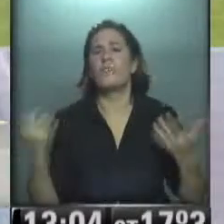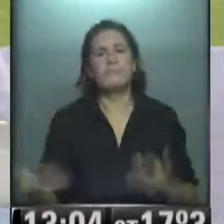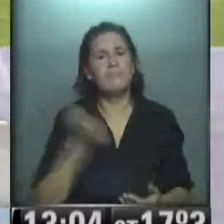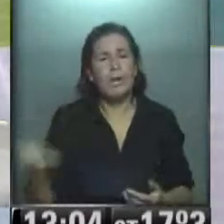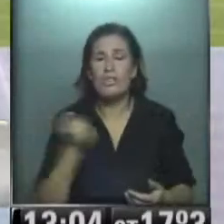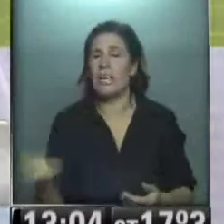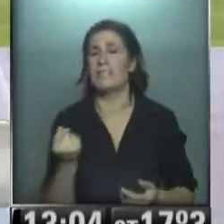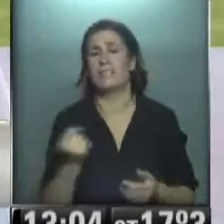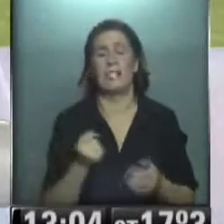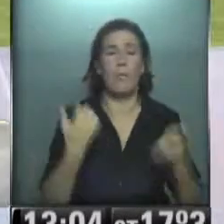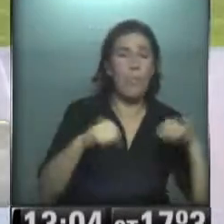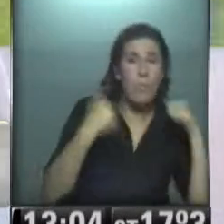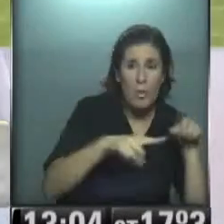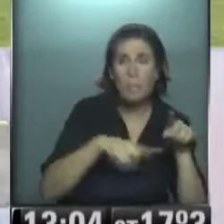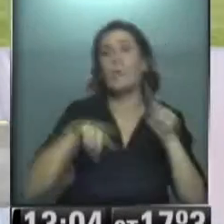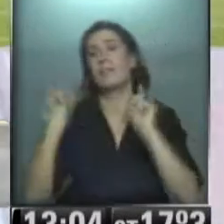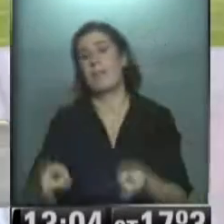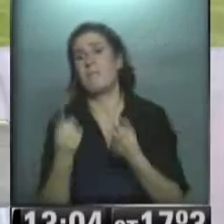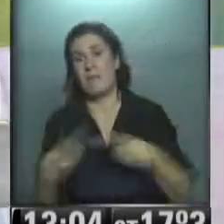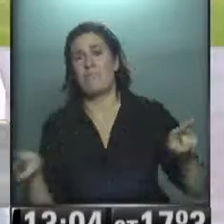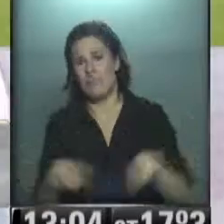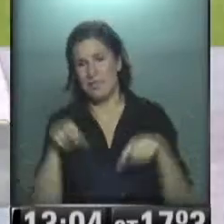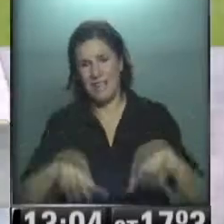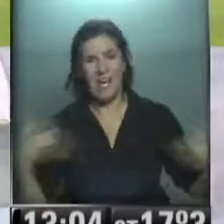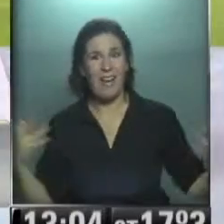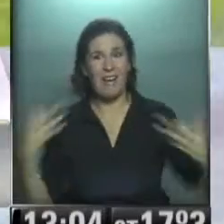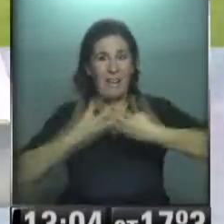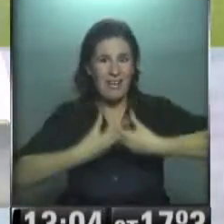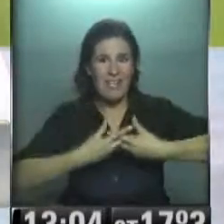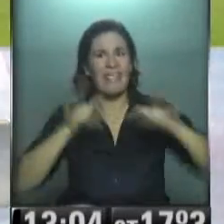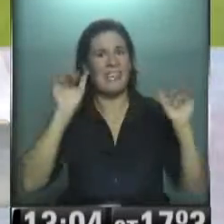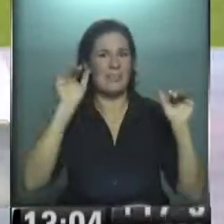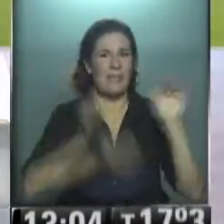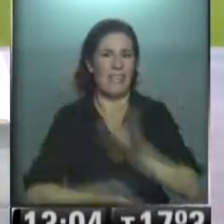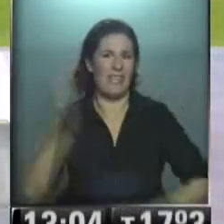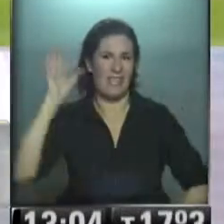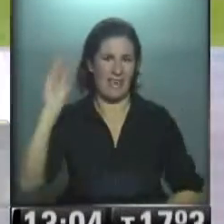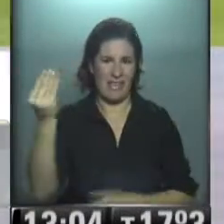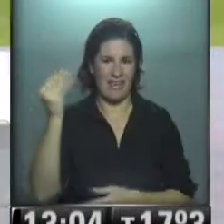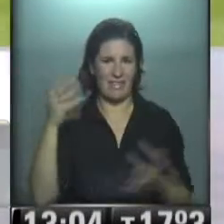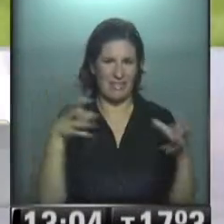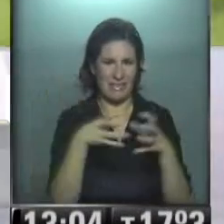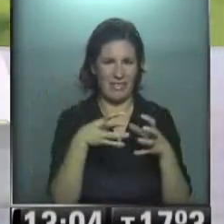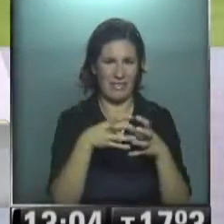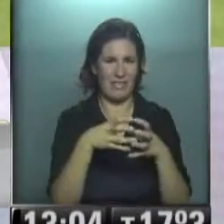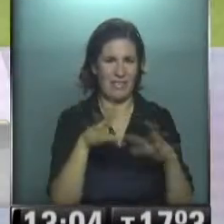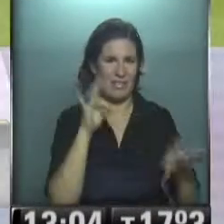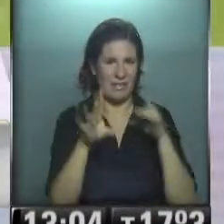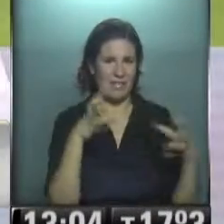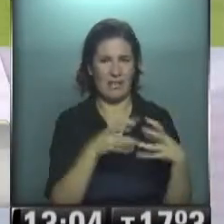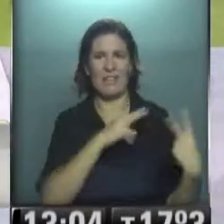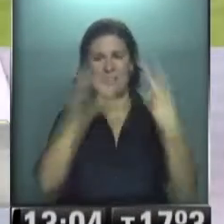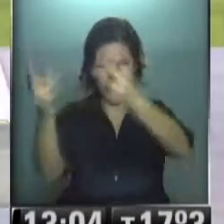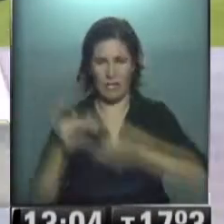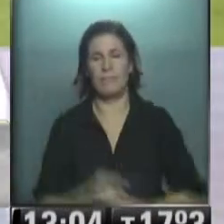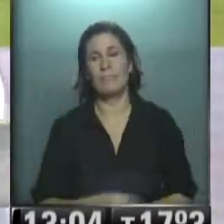podido entrelazar en esta despedida de la selección. El deporte, de élite en este caso, claro está, con